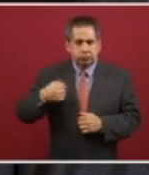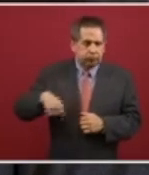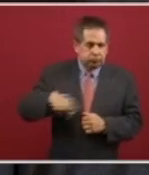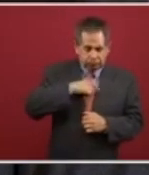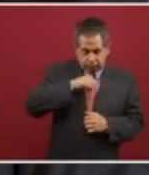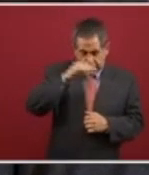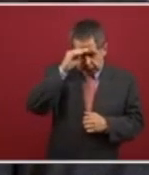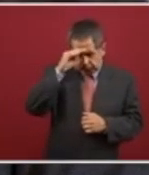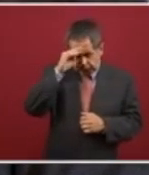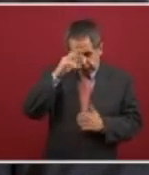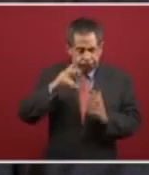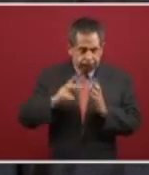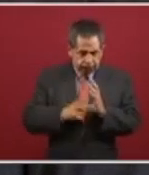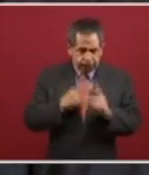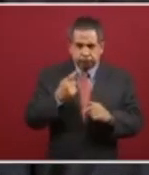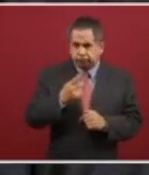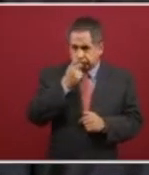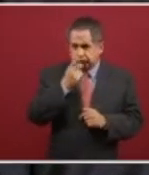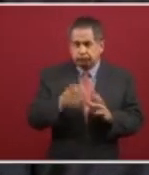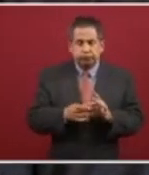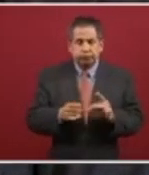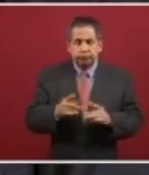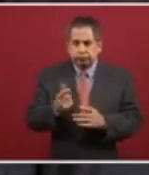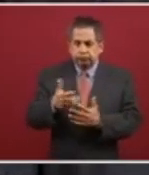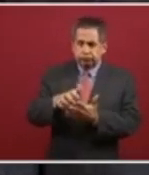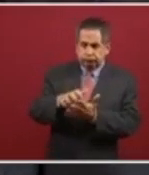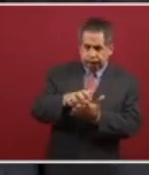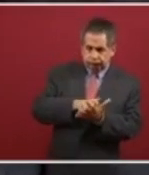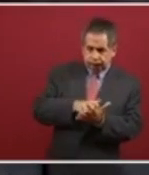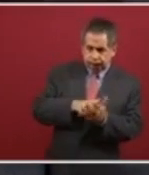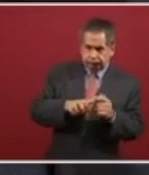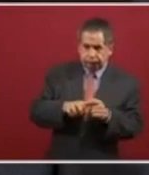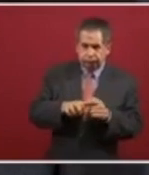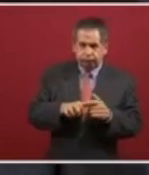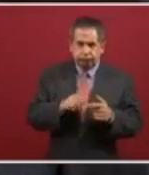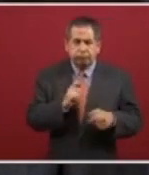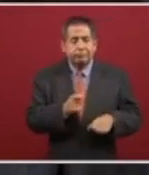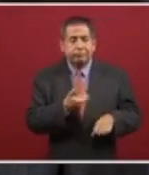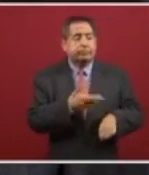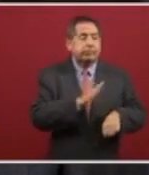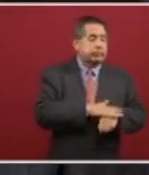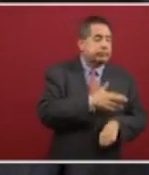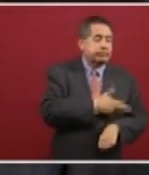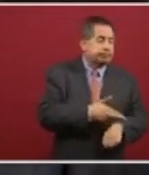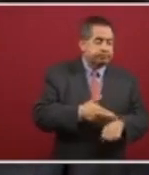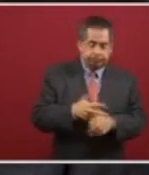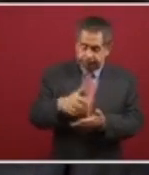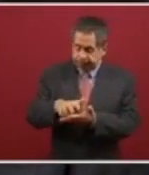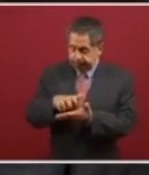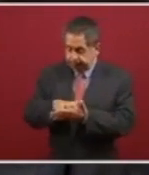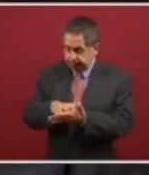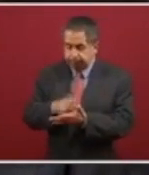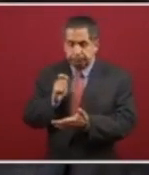consideramos, repito, que la austeridad no es un asunto administrativo, sino de